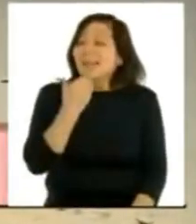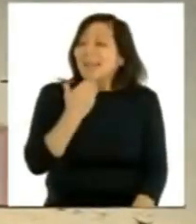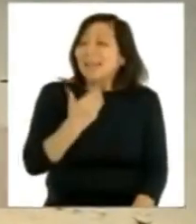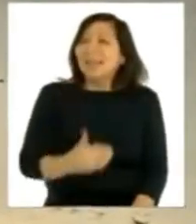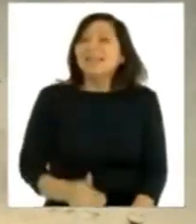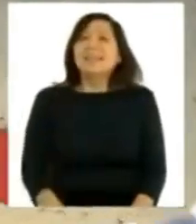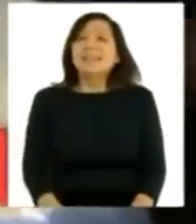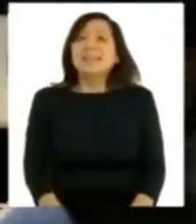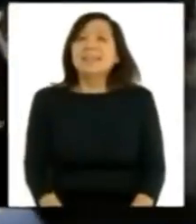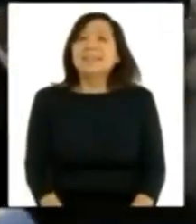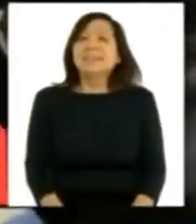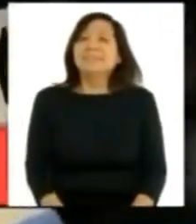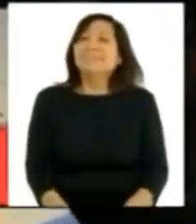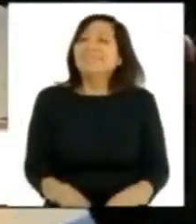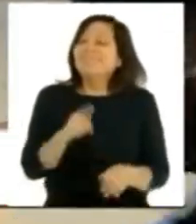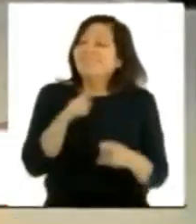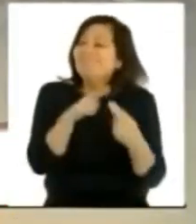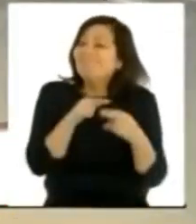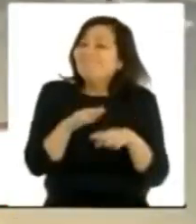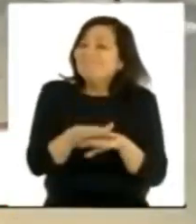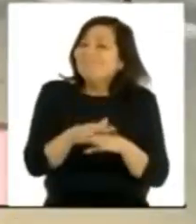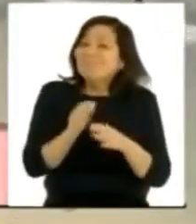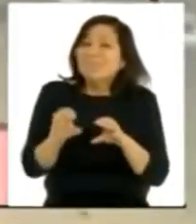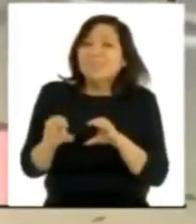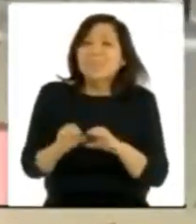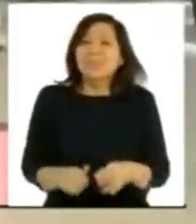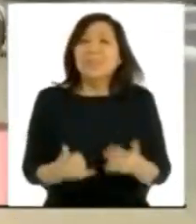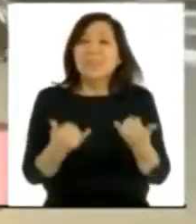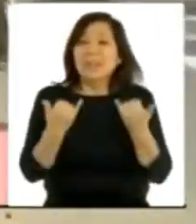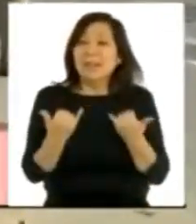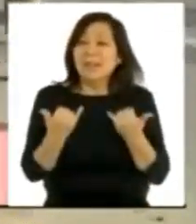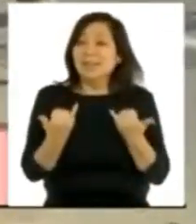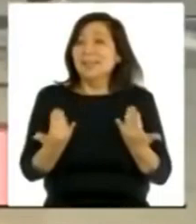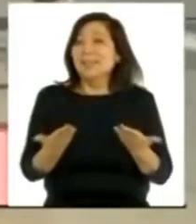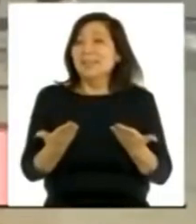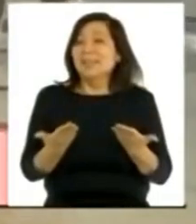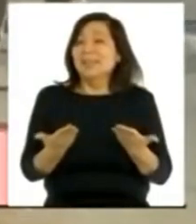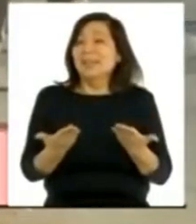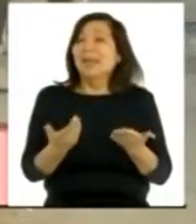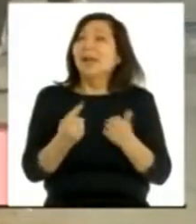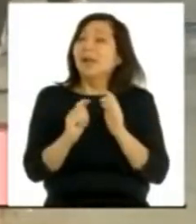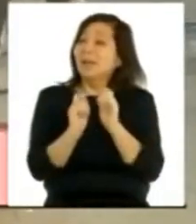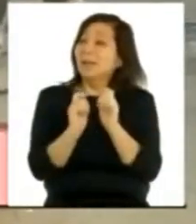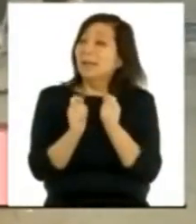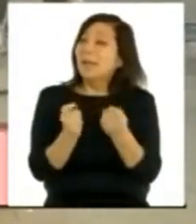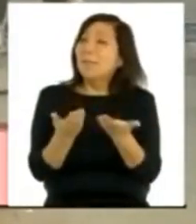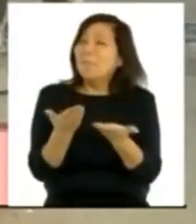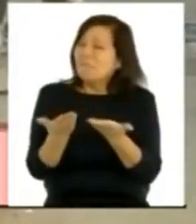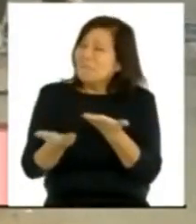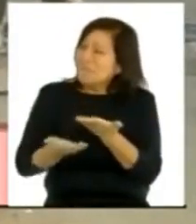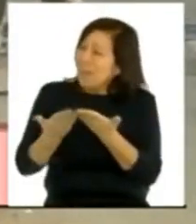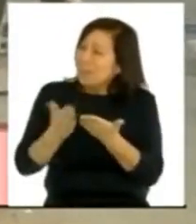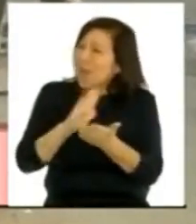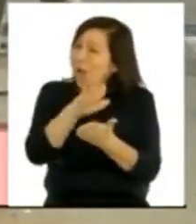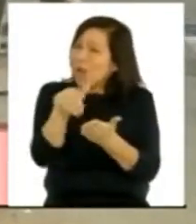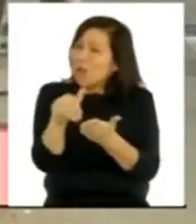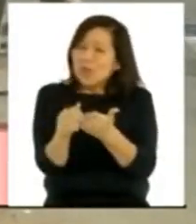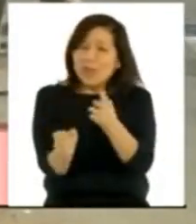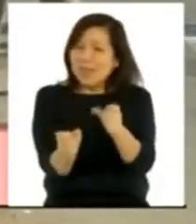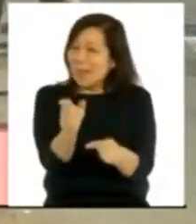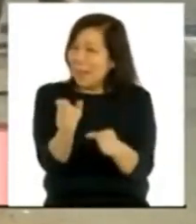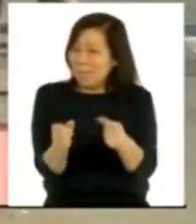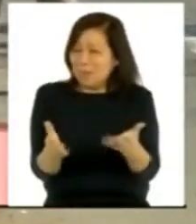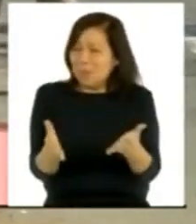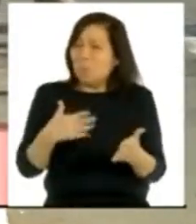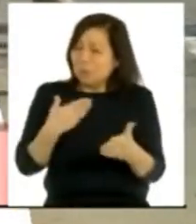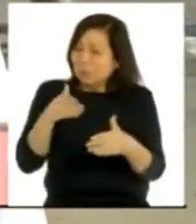gracias. Lo que tratamos de hacer en esta situación es dar las facilidades a todos los ciudadanos para que